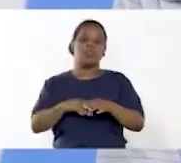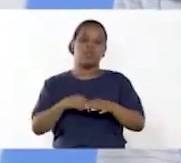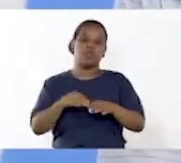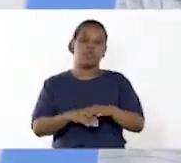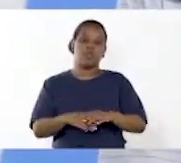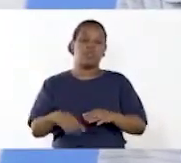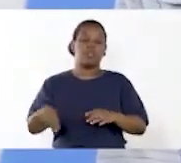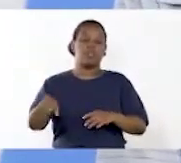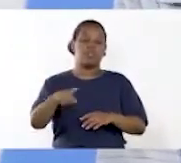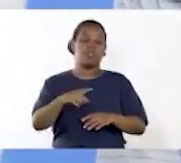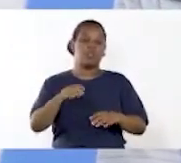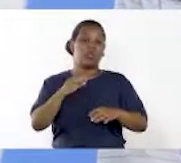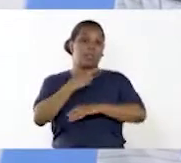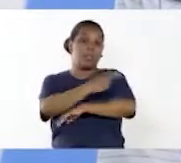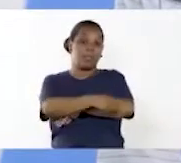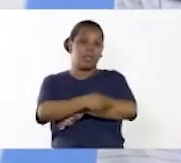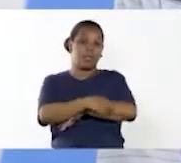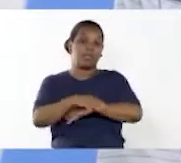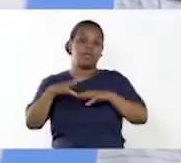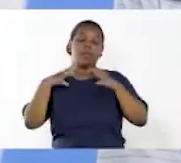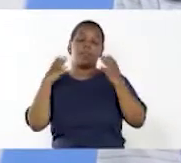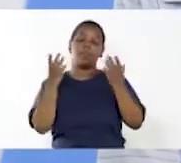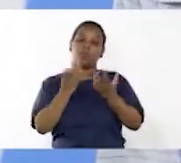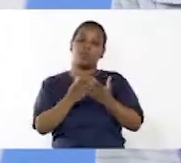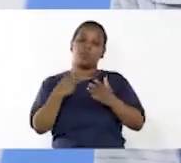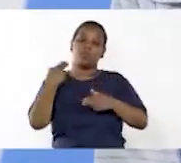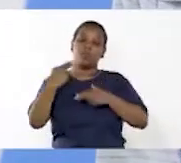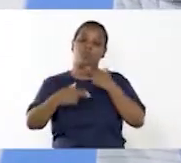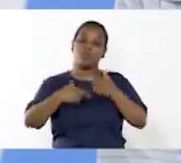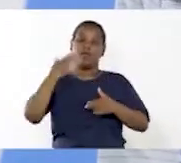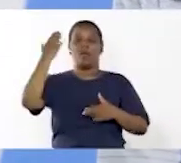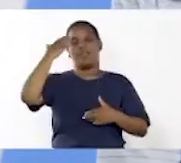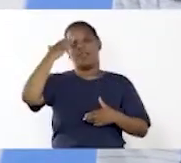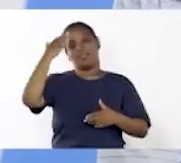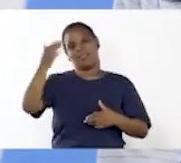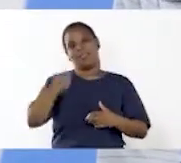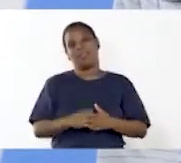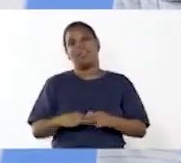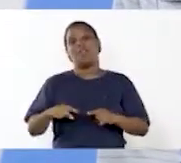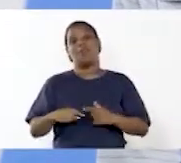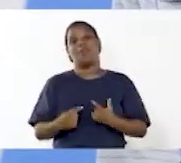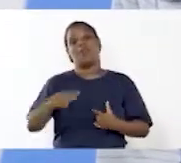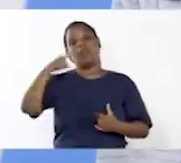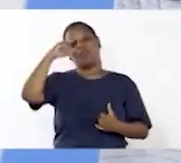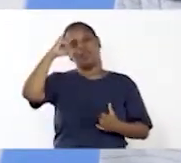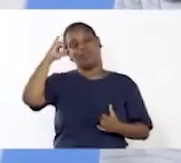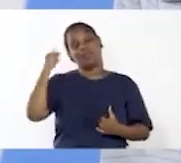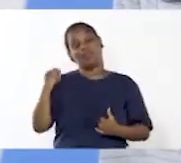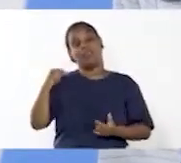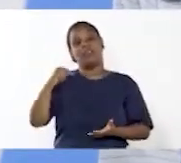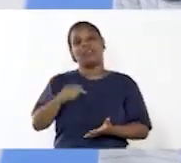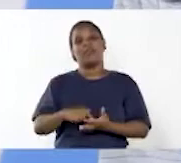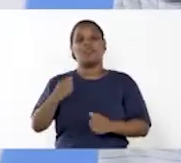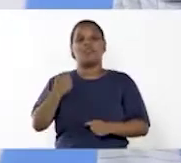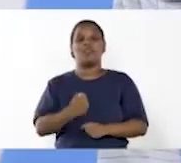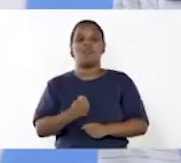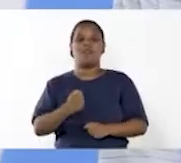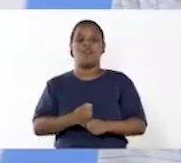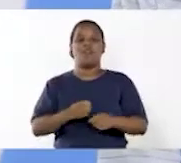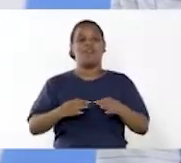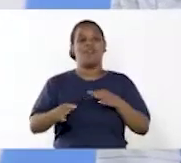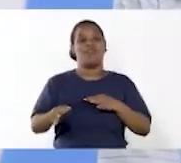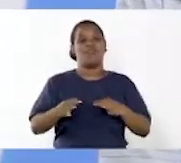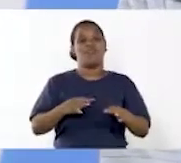país, el mundo, lo va a agradecer, porque así estaremos trabajando en función de